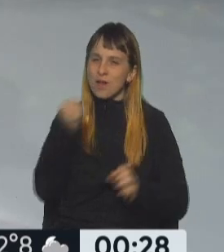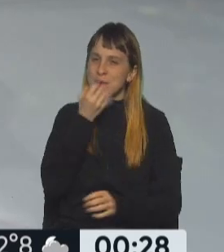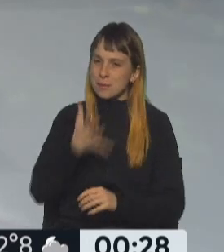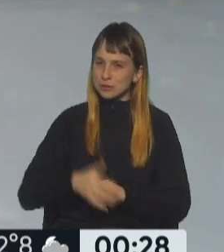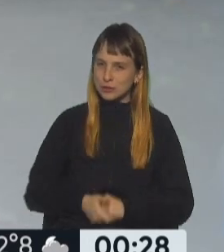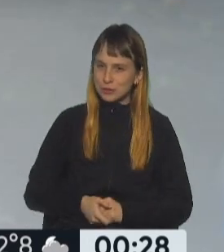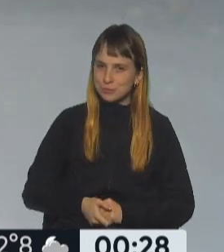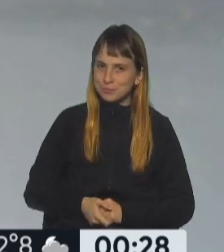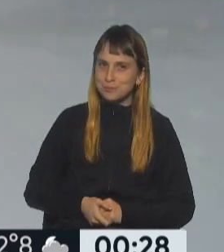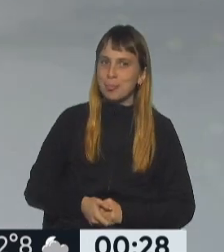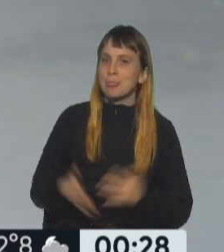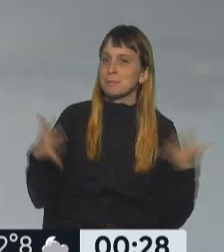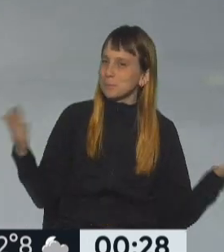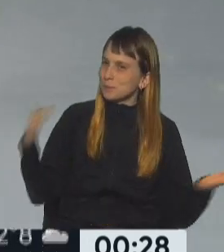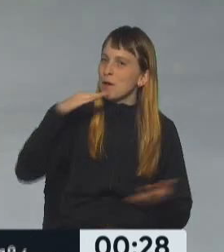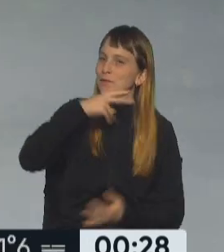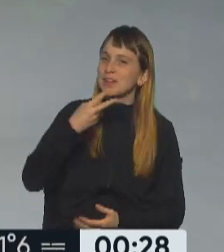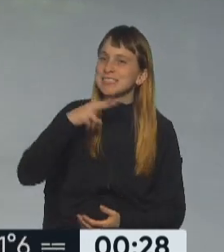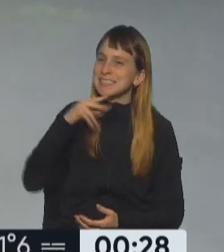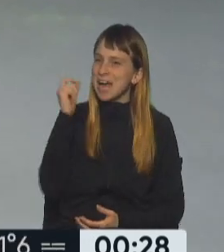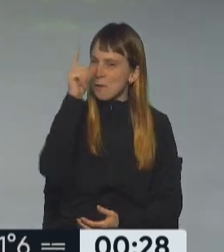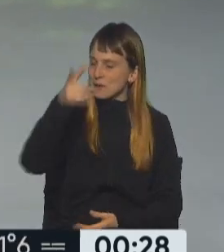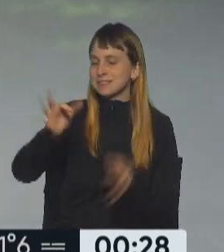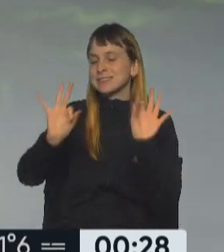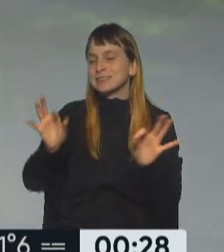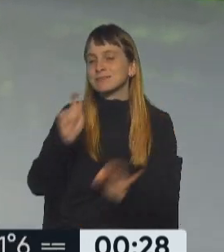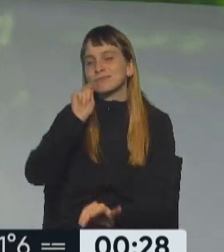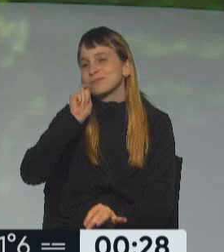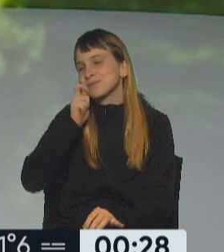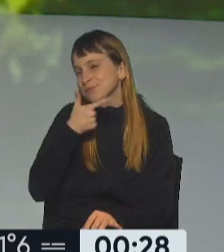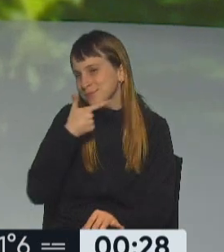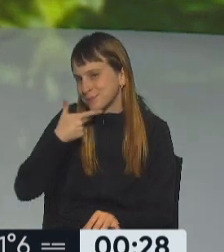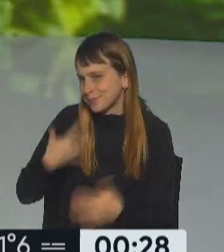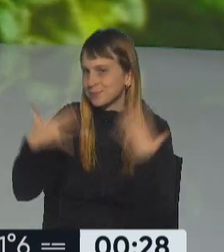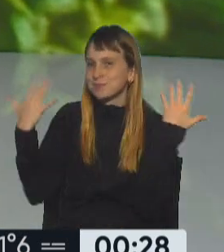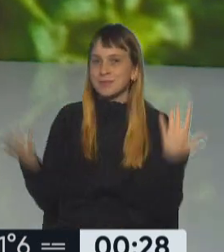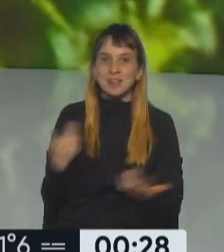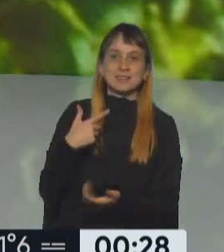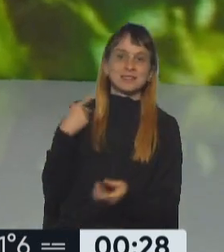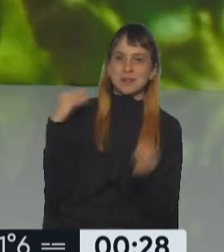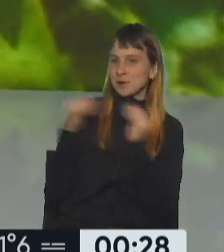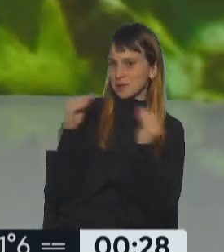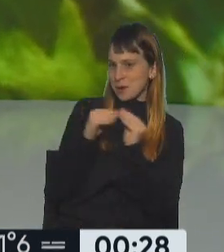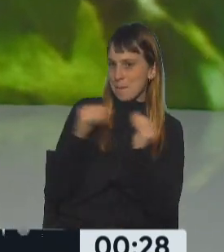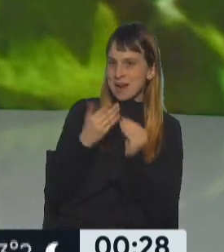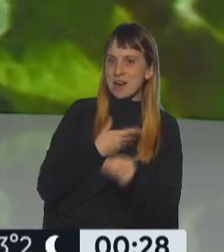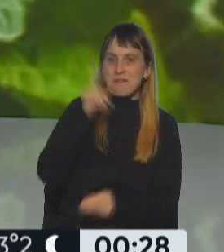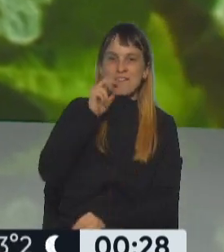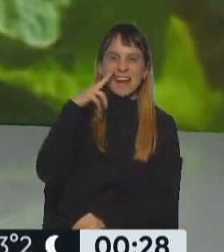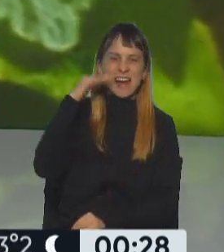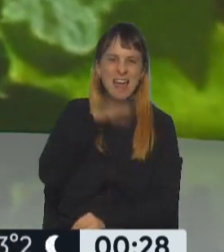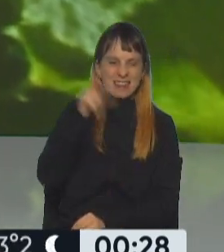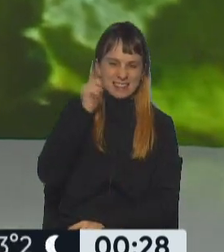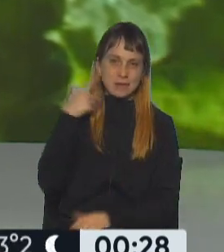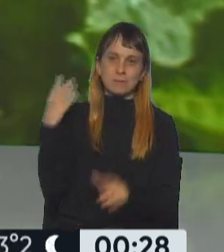Los vinos sanjuaninos ya sabemos que son riquísimos. Nuestro compañero el gallego Fernández está en la provincia de San Juan